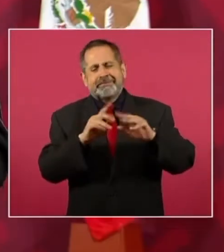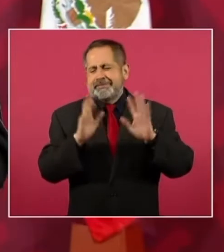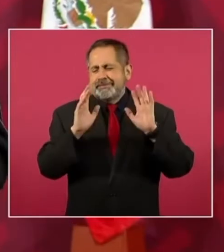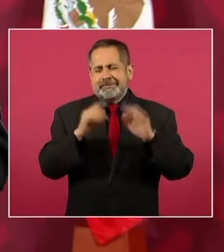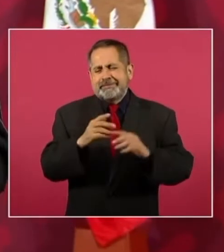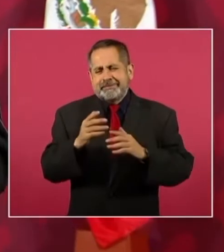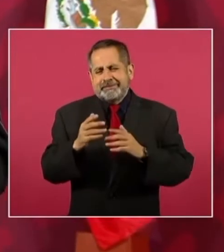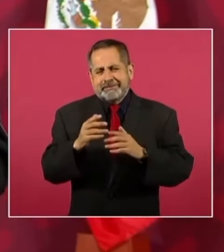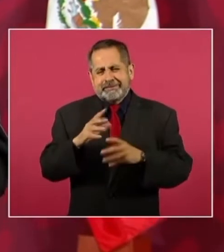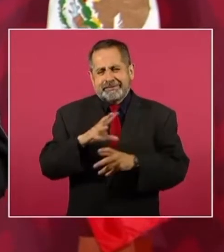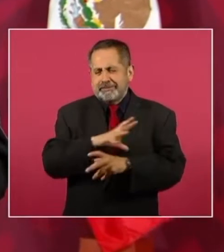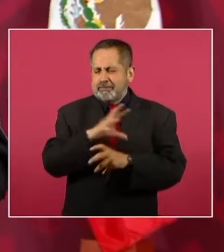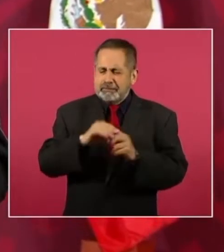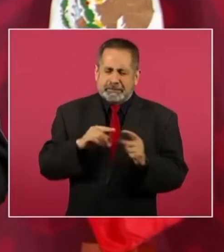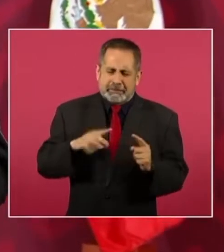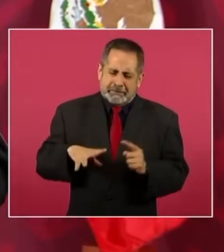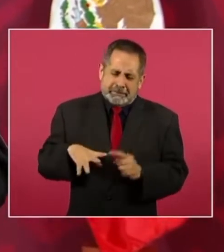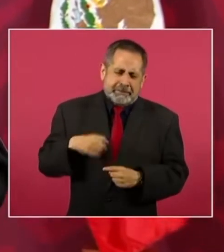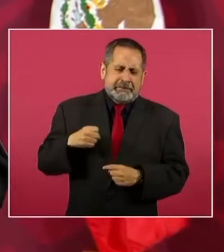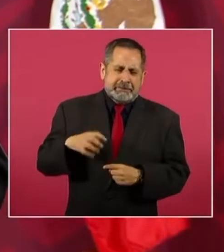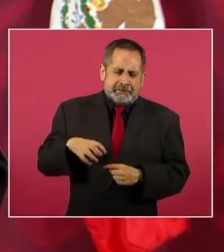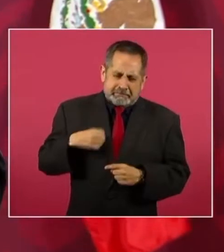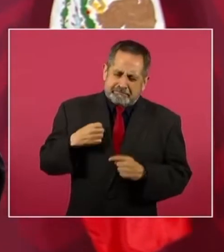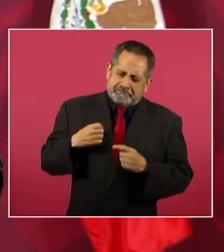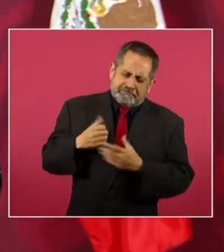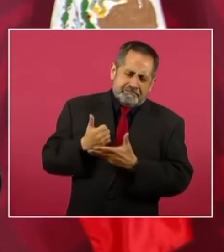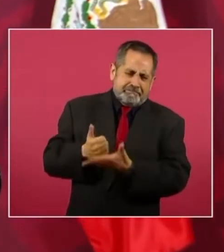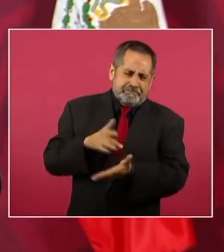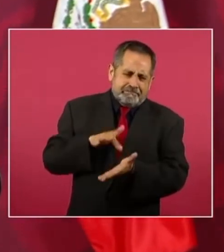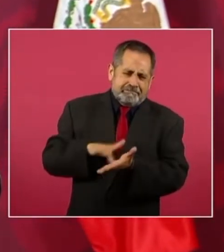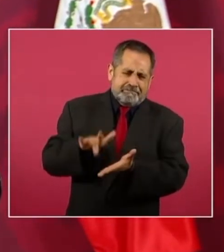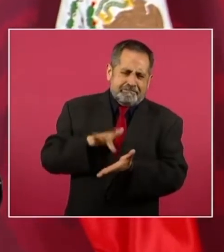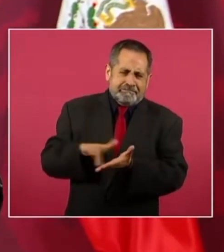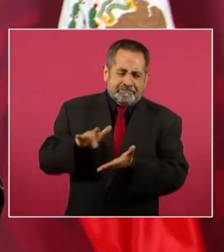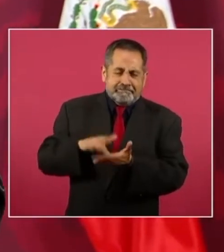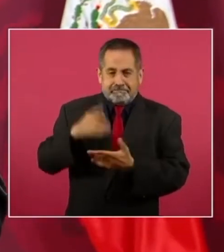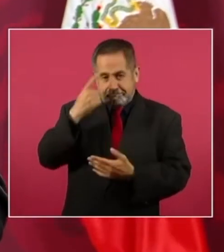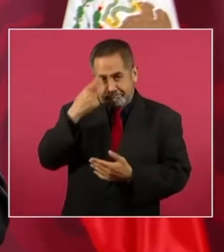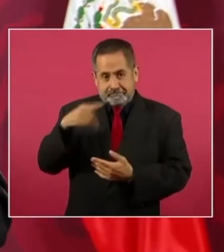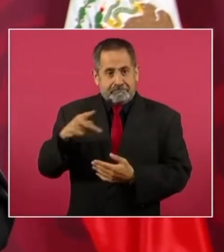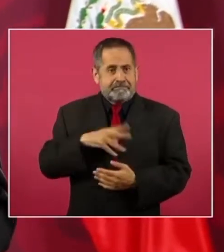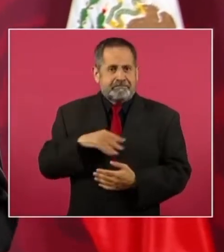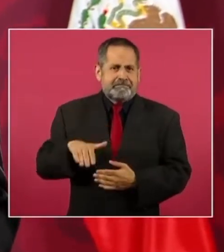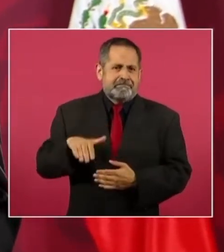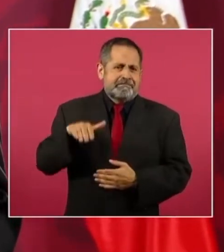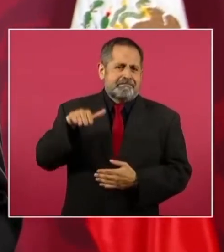con todo el esfuerzo que significa para